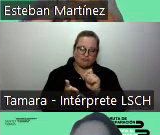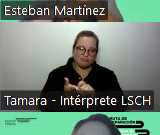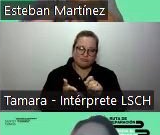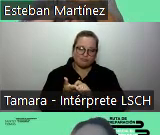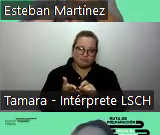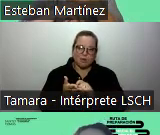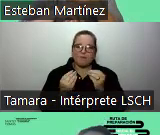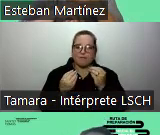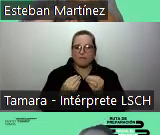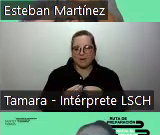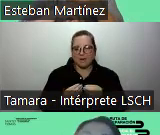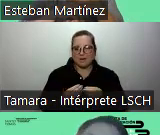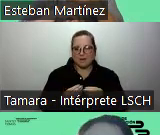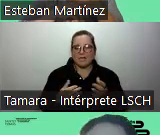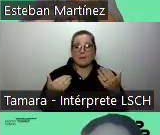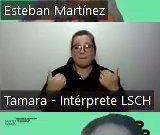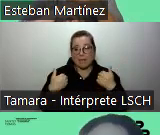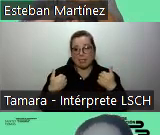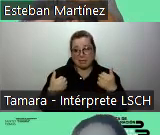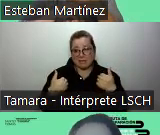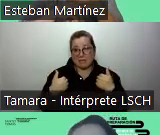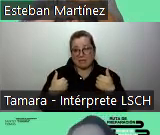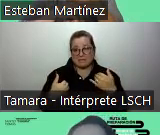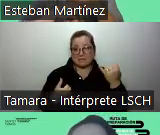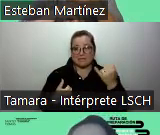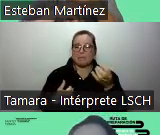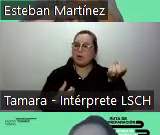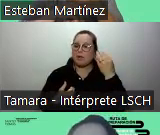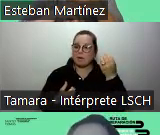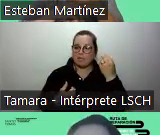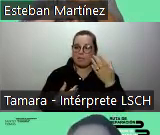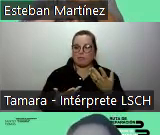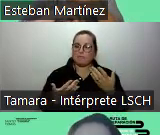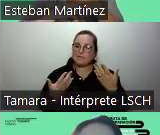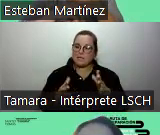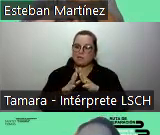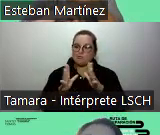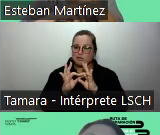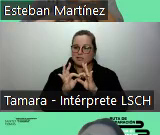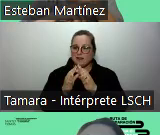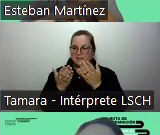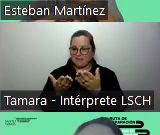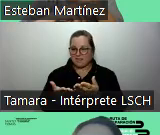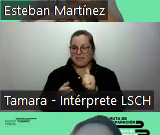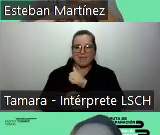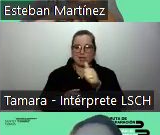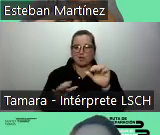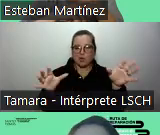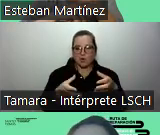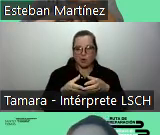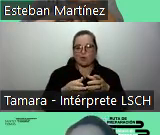y y y practicar cierto lo aprendido así que muchas gracias Esteban a todo el equipo de brújula